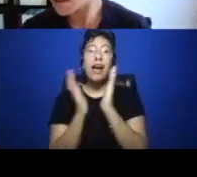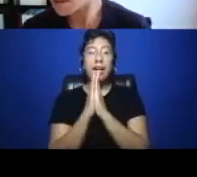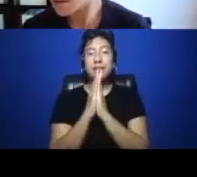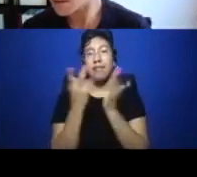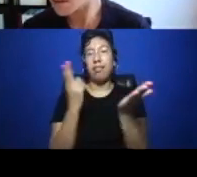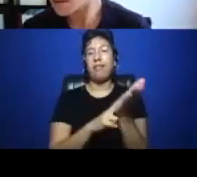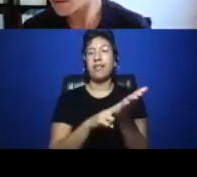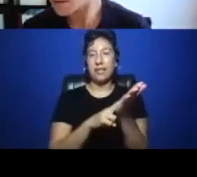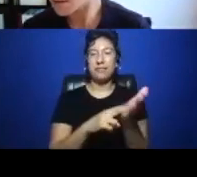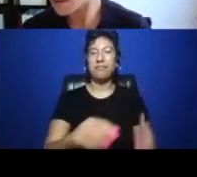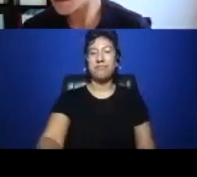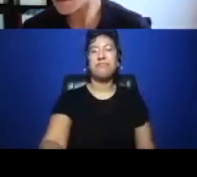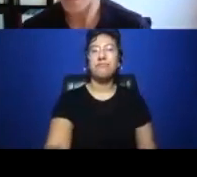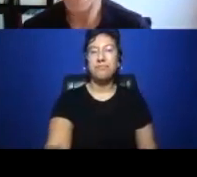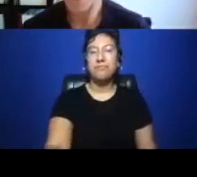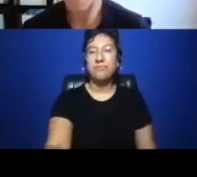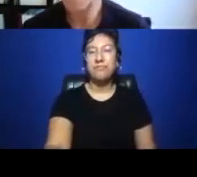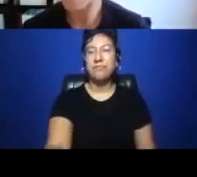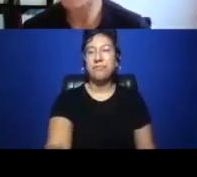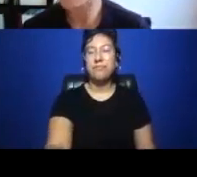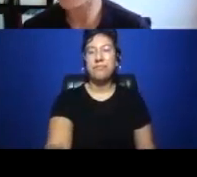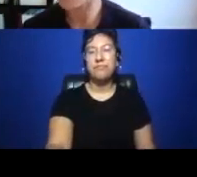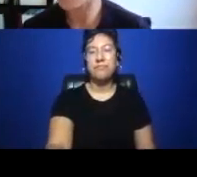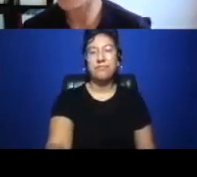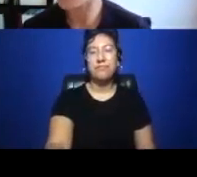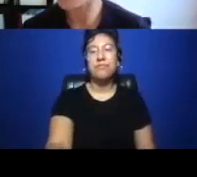va a pedir entrar tu usuario